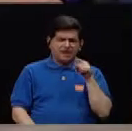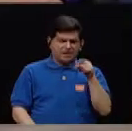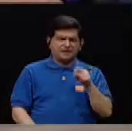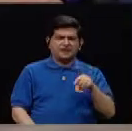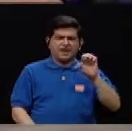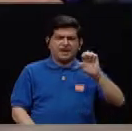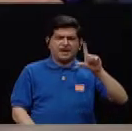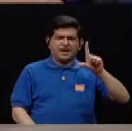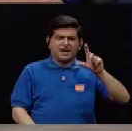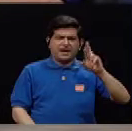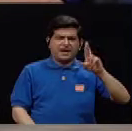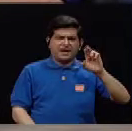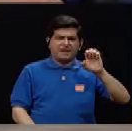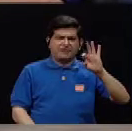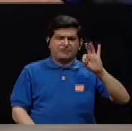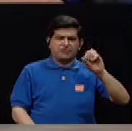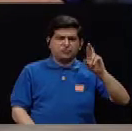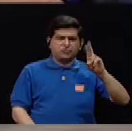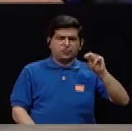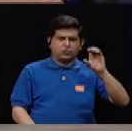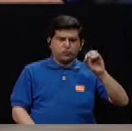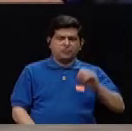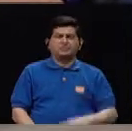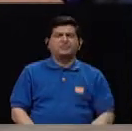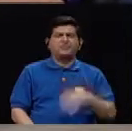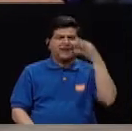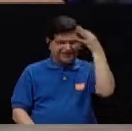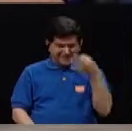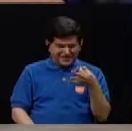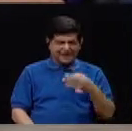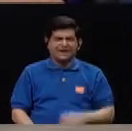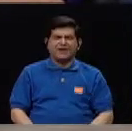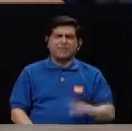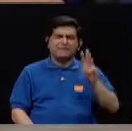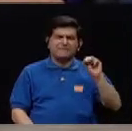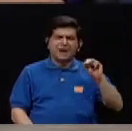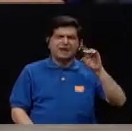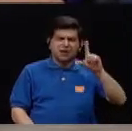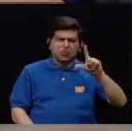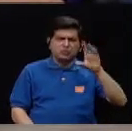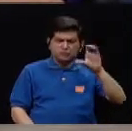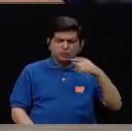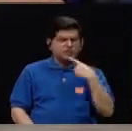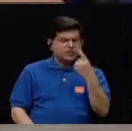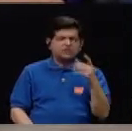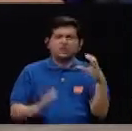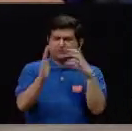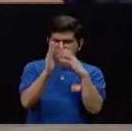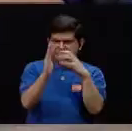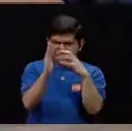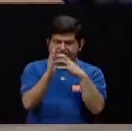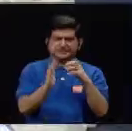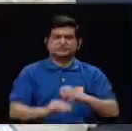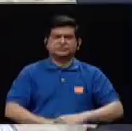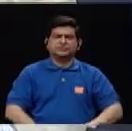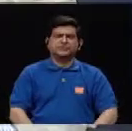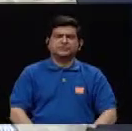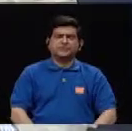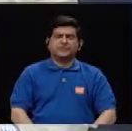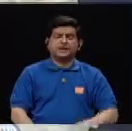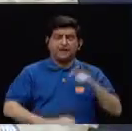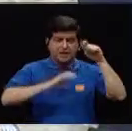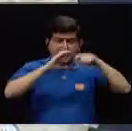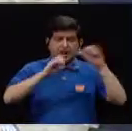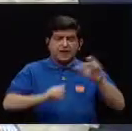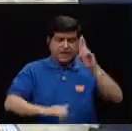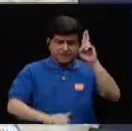una película sí, muy sí. linda. Claro, es que hemos hablado, creo que incluso María Lourdes Cortés lo cita en alguno de sus textos, que